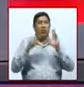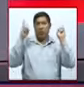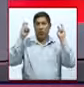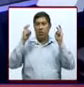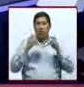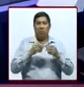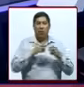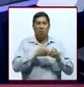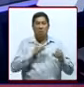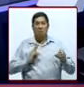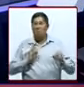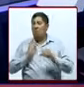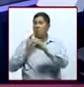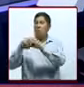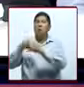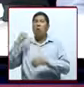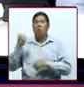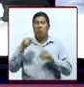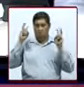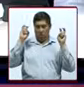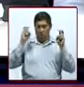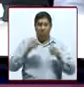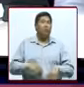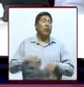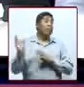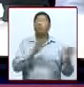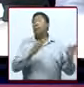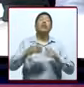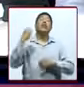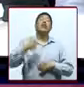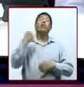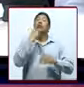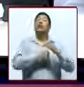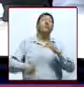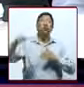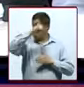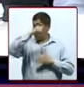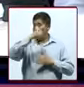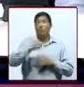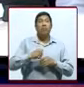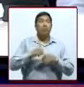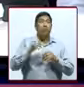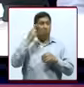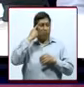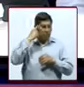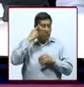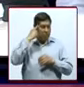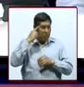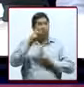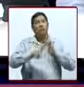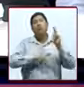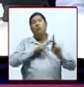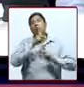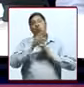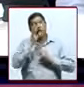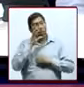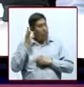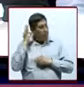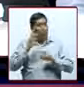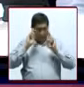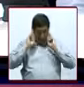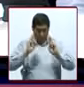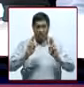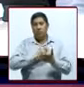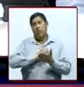temas de transfugio. Punto 10. El Tribunal Supremo Electoral considerará la petición de los pueblos indígenas para el respeto de sus